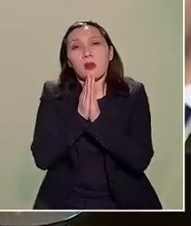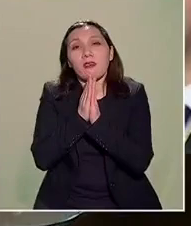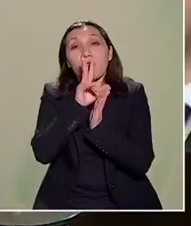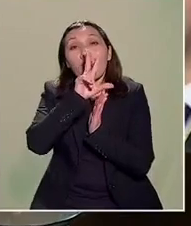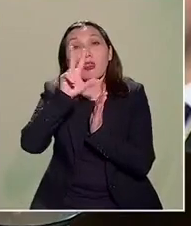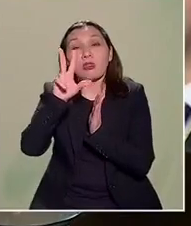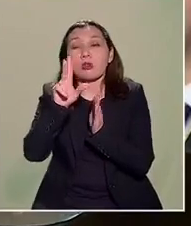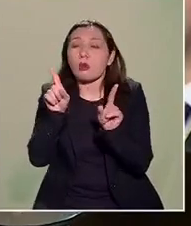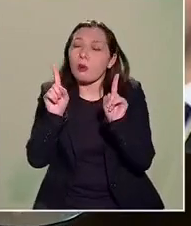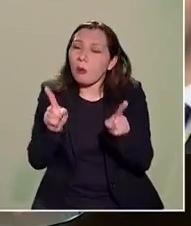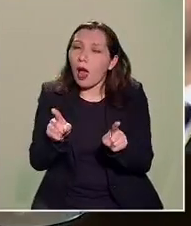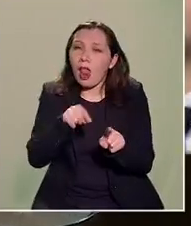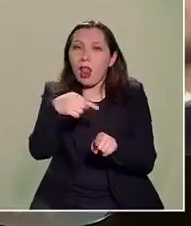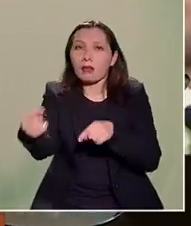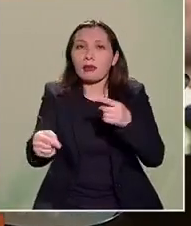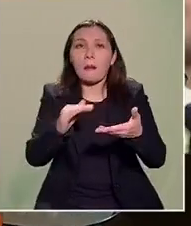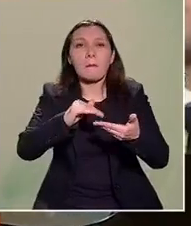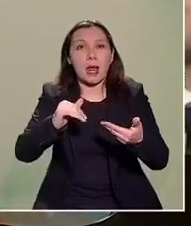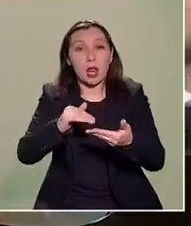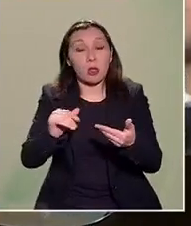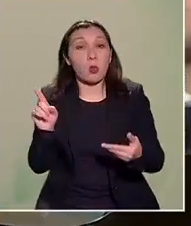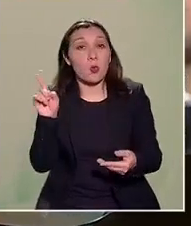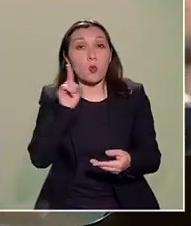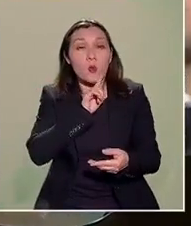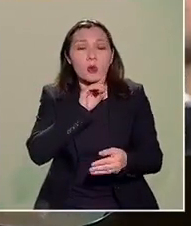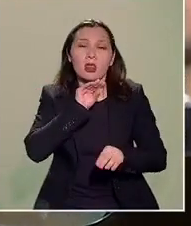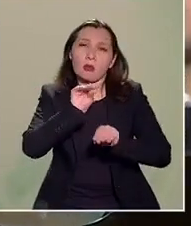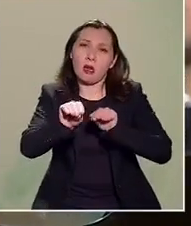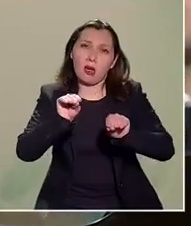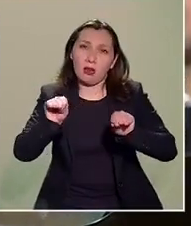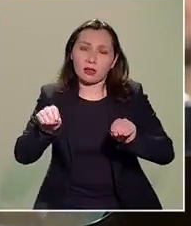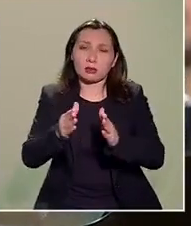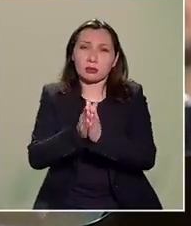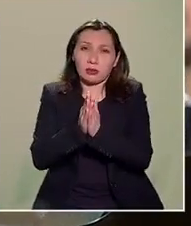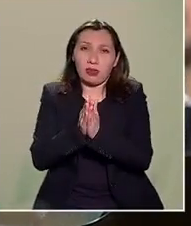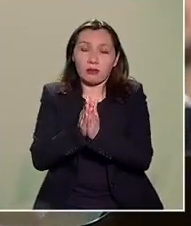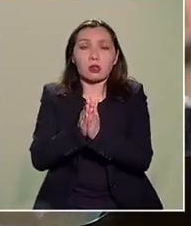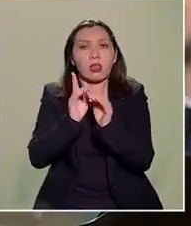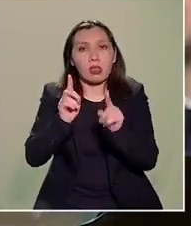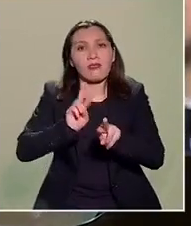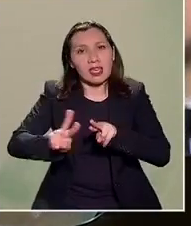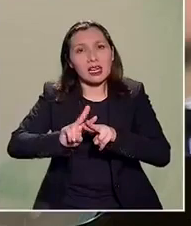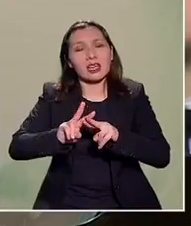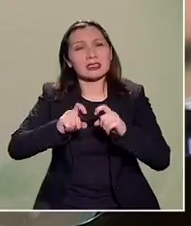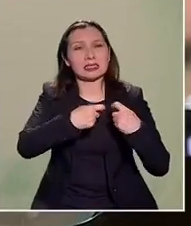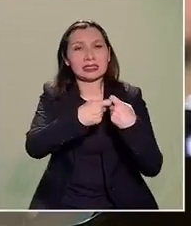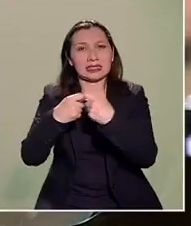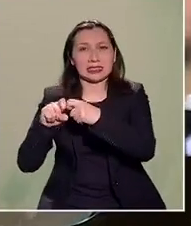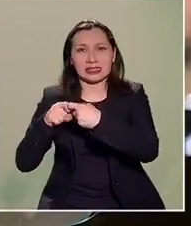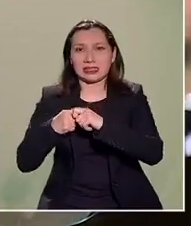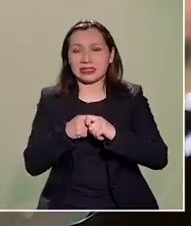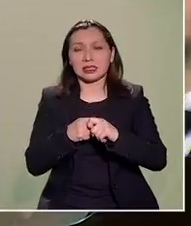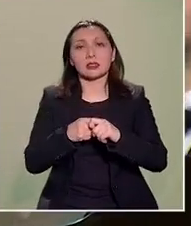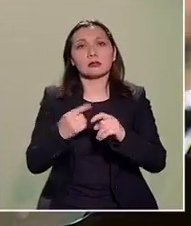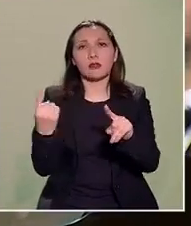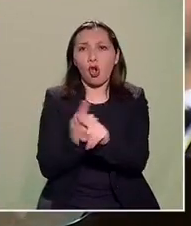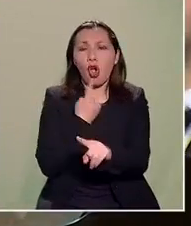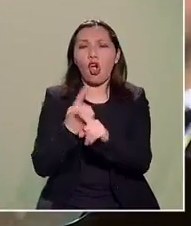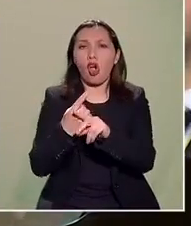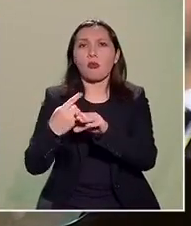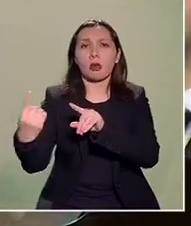fuesen perdonado hago un último llamado debemos resolver los conflictos por medio del diálogo